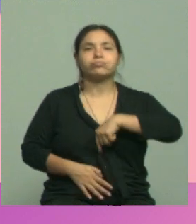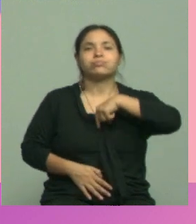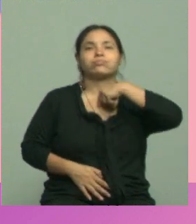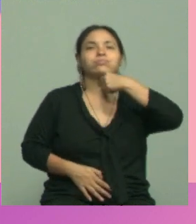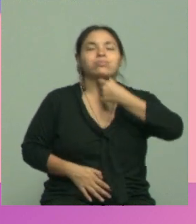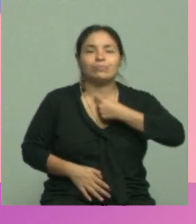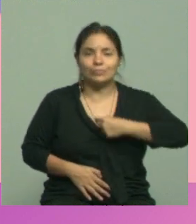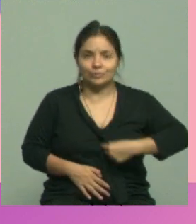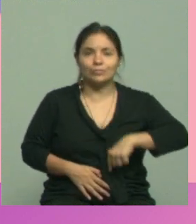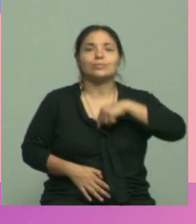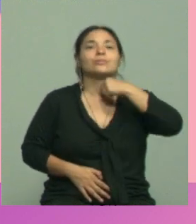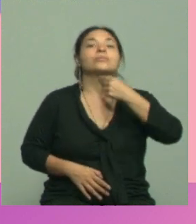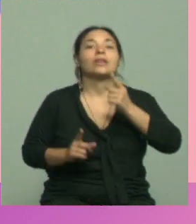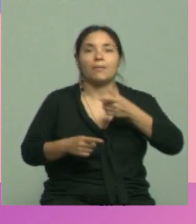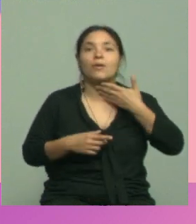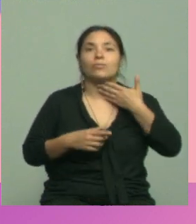para nuestras cuerdas vocales.